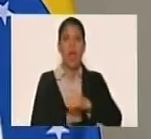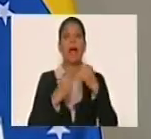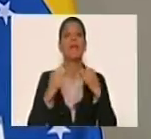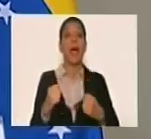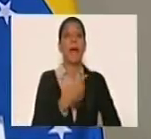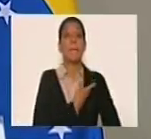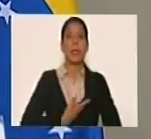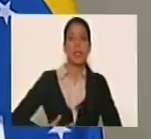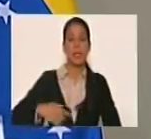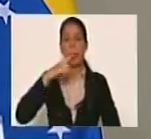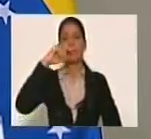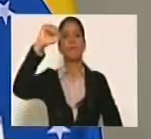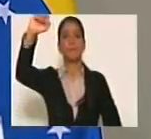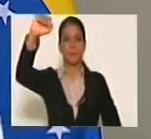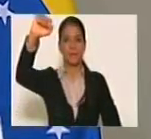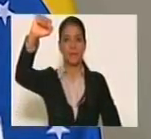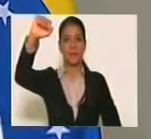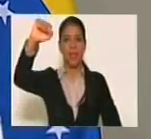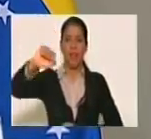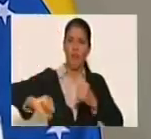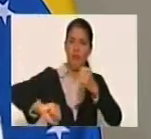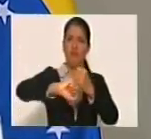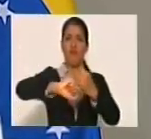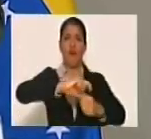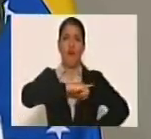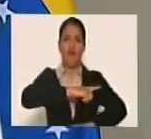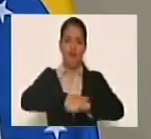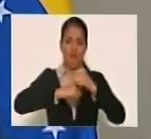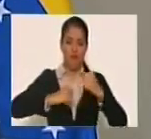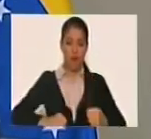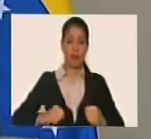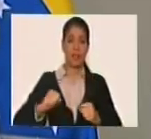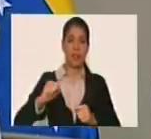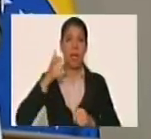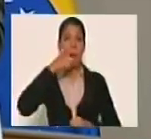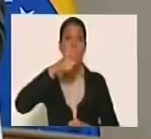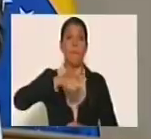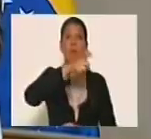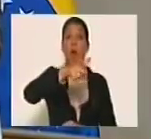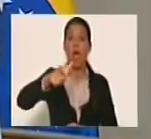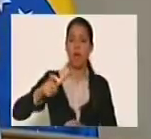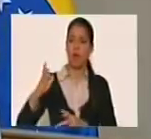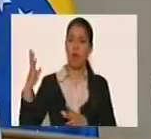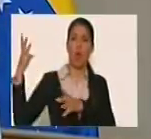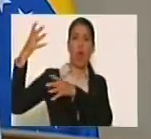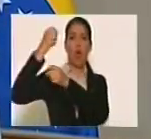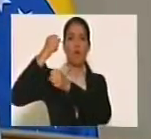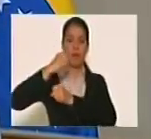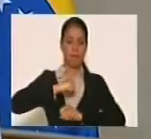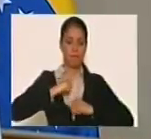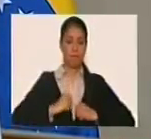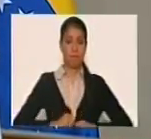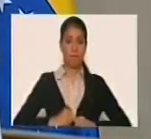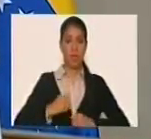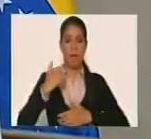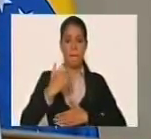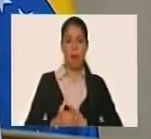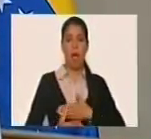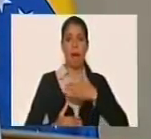presidente, fortalecer, ¿verdad?, la confianza de nuestro pueblo. Y efectivamente así se ha